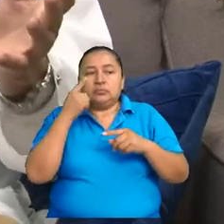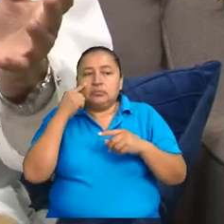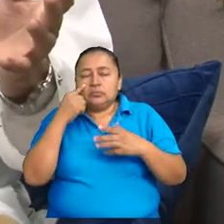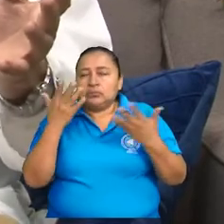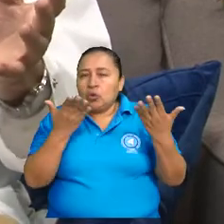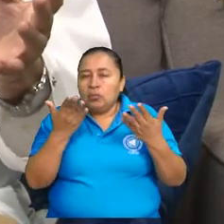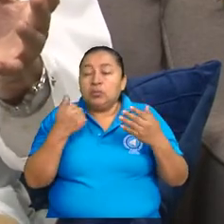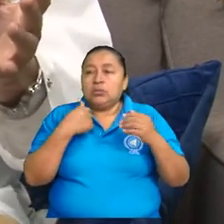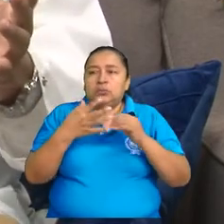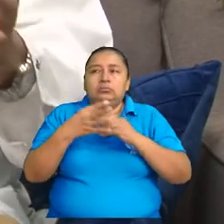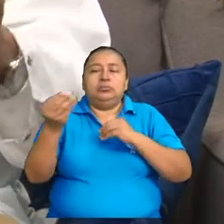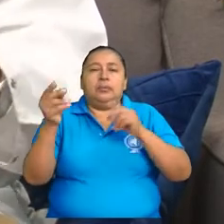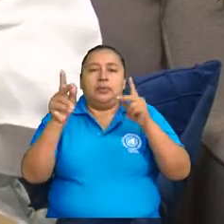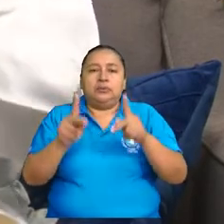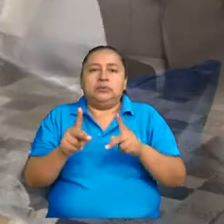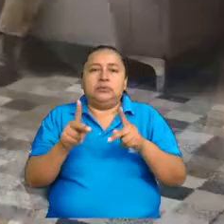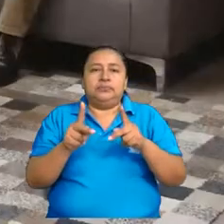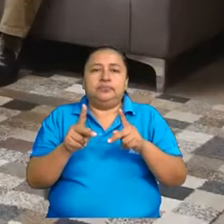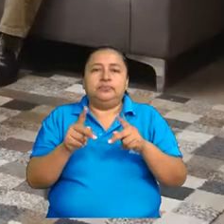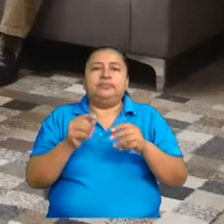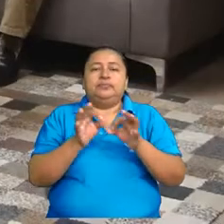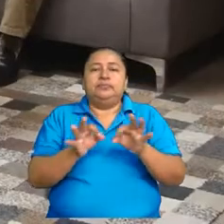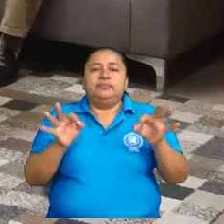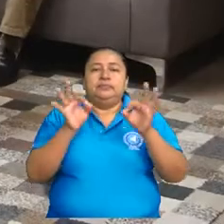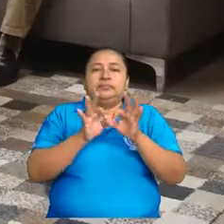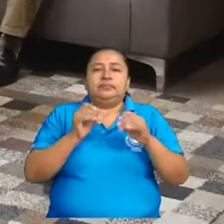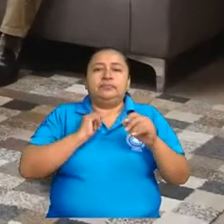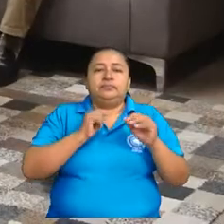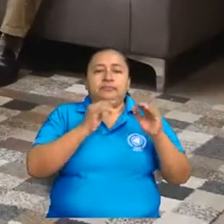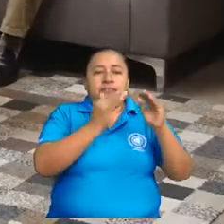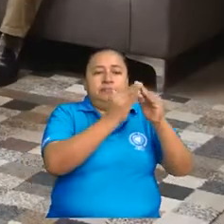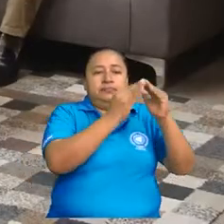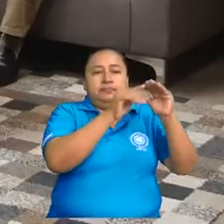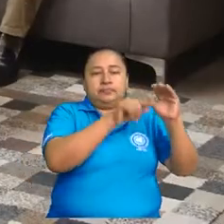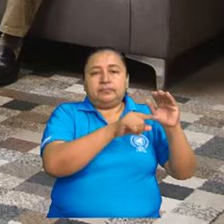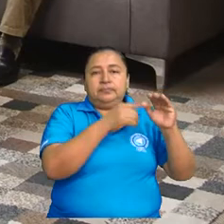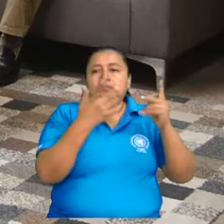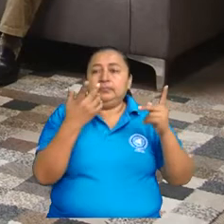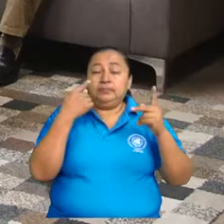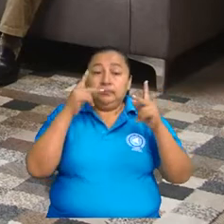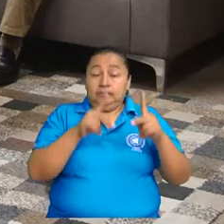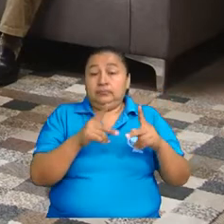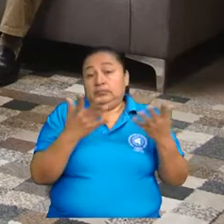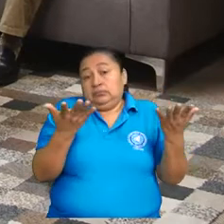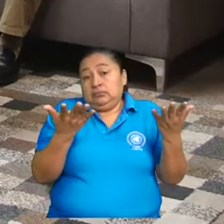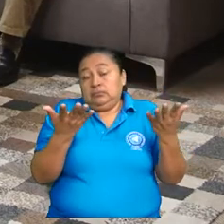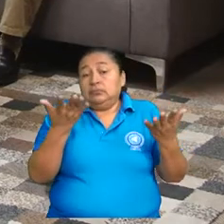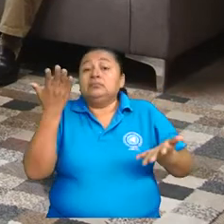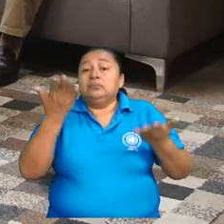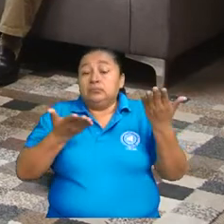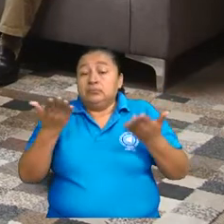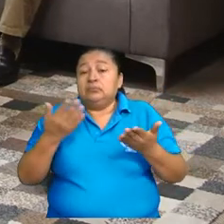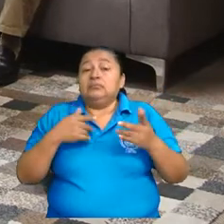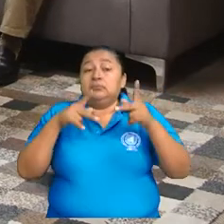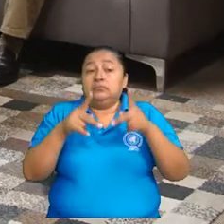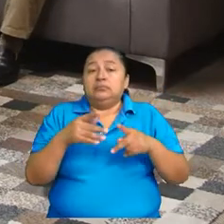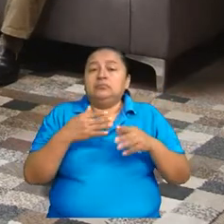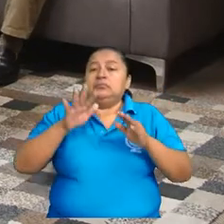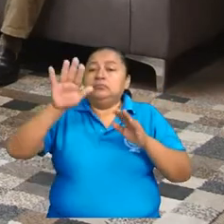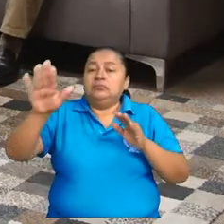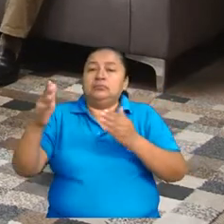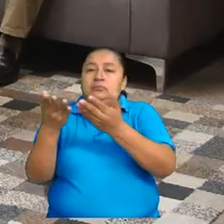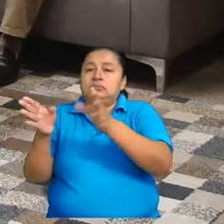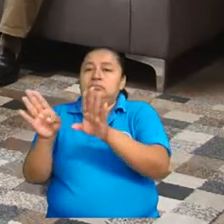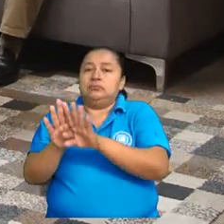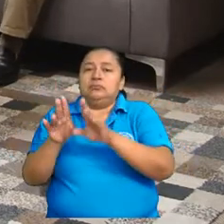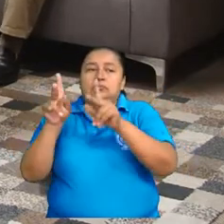a las personas, pues. Vale, esa aclaración, porque de repente estoy resguardado yo, pero vienen la familia. Y si llegara, que a veces sucede, pues la dejó en la sala, pero que no